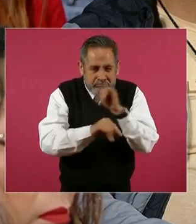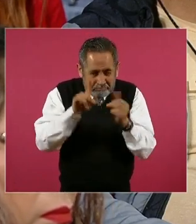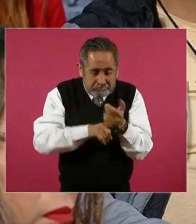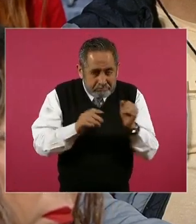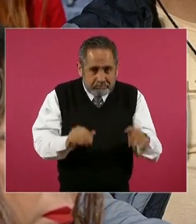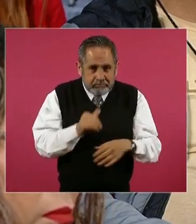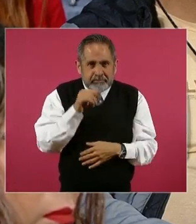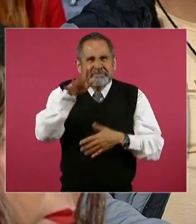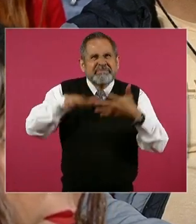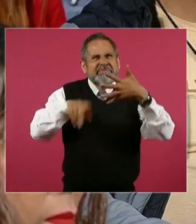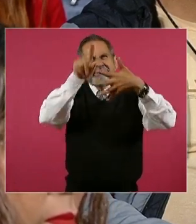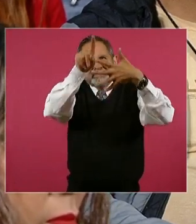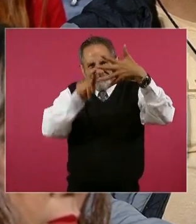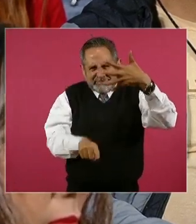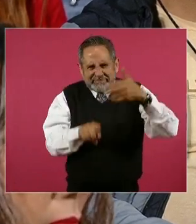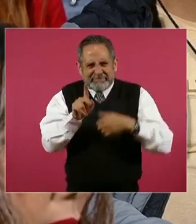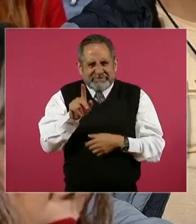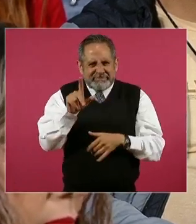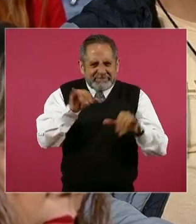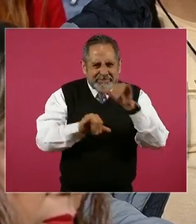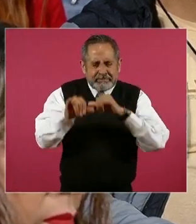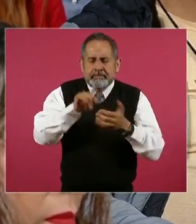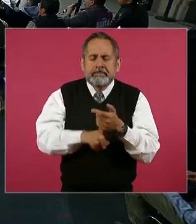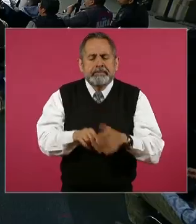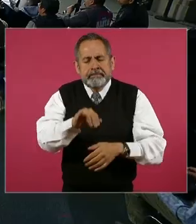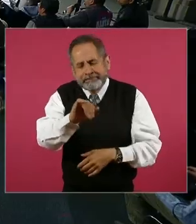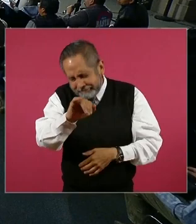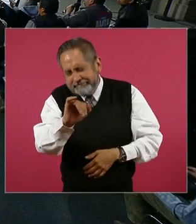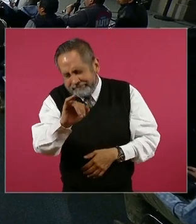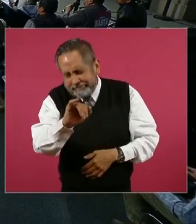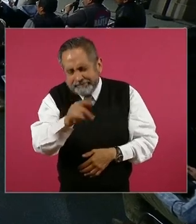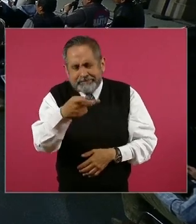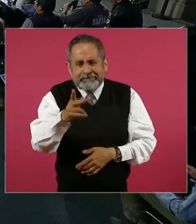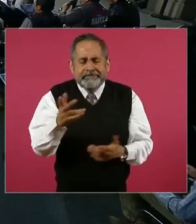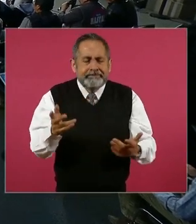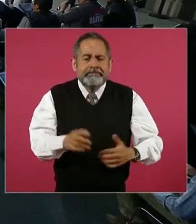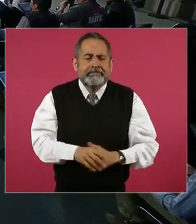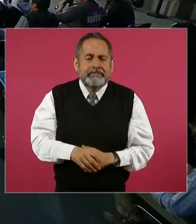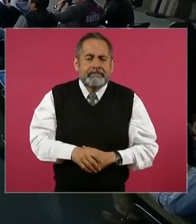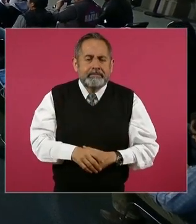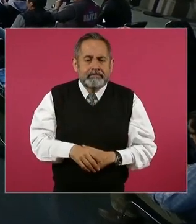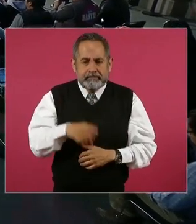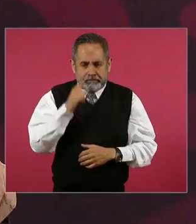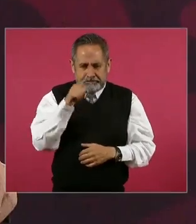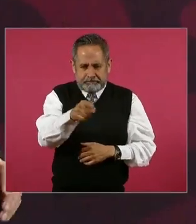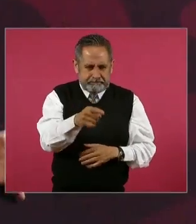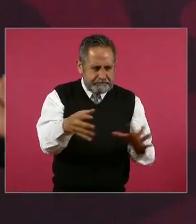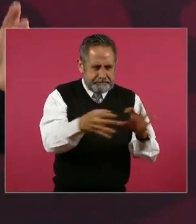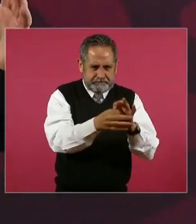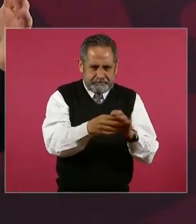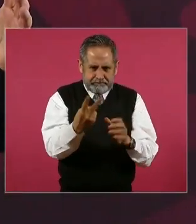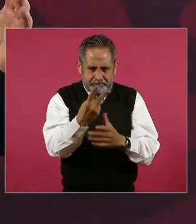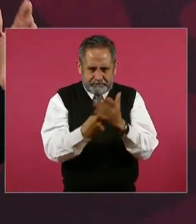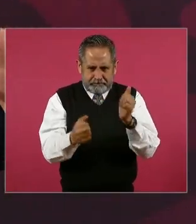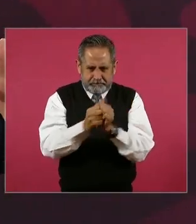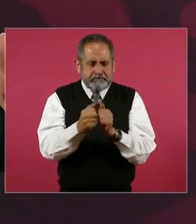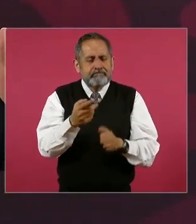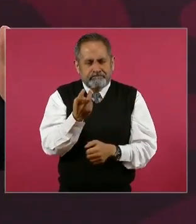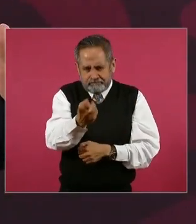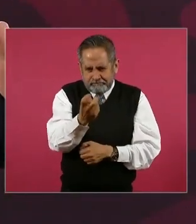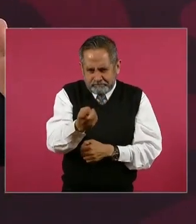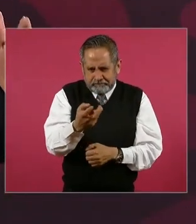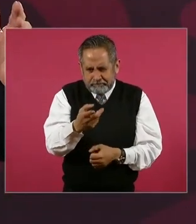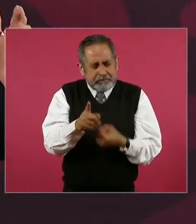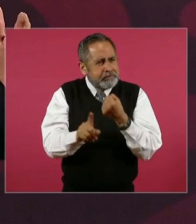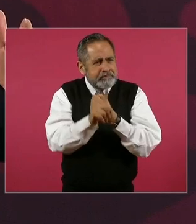ahí estaba laboratorios pis en uno de los que estaban de los donatarios Sí mira estás vinculando el gran problema que México